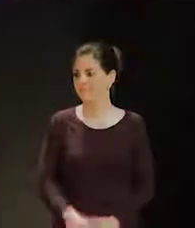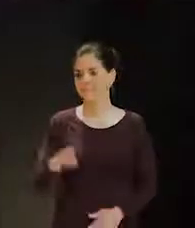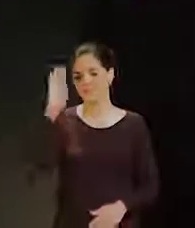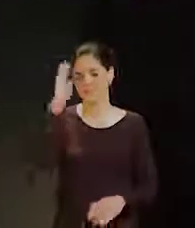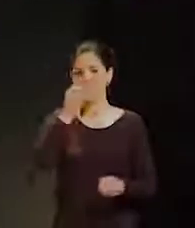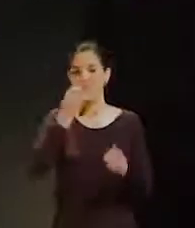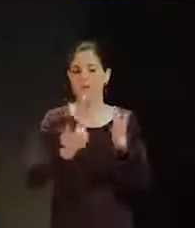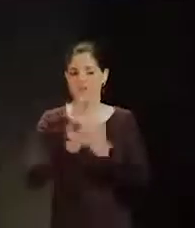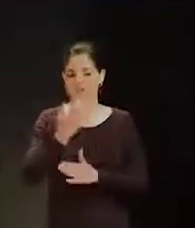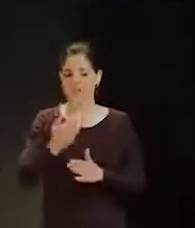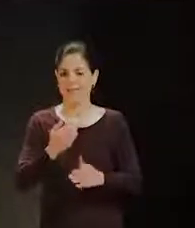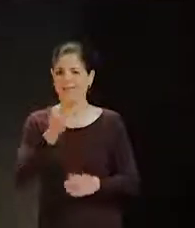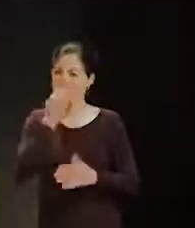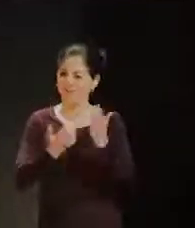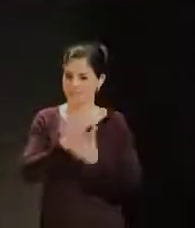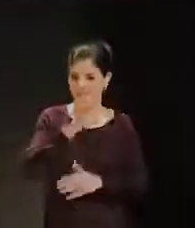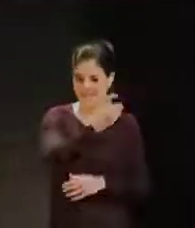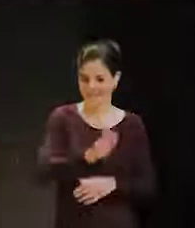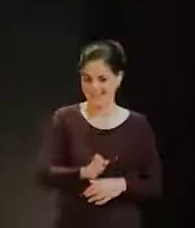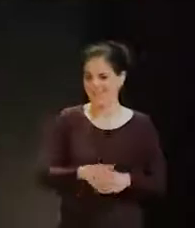Hola, buenos días. Buongiorno.